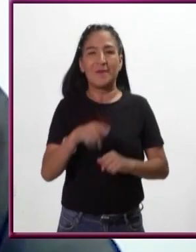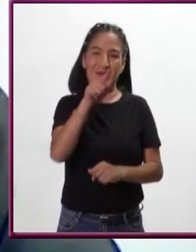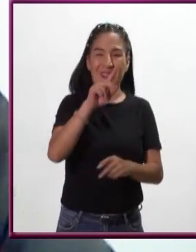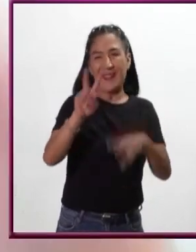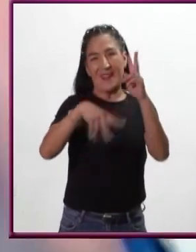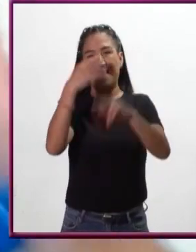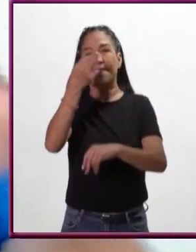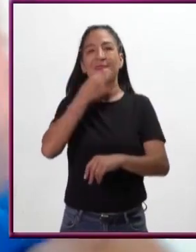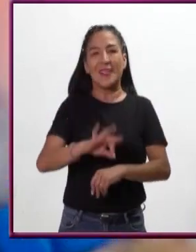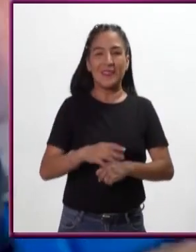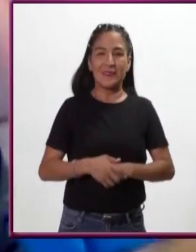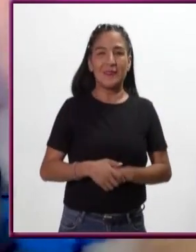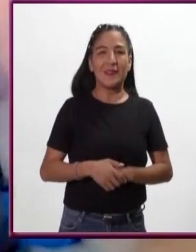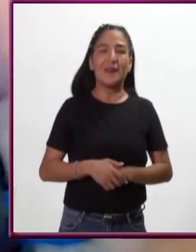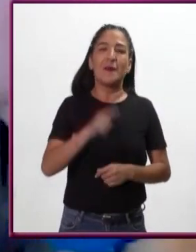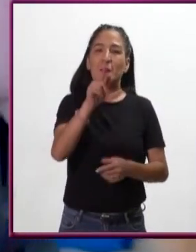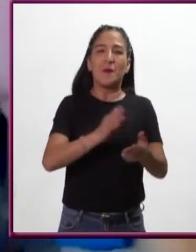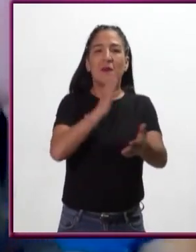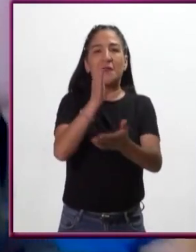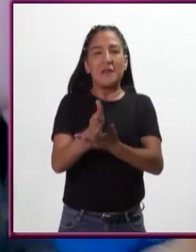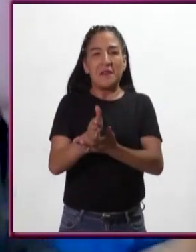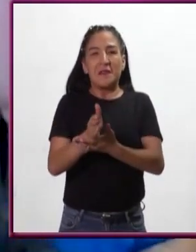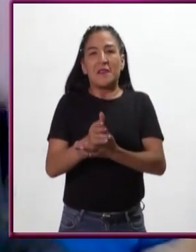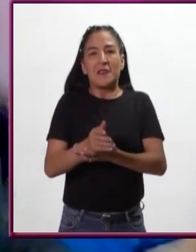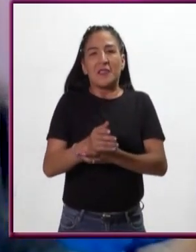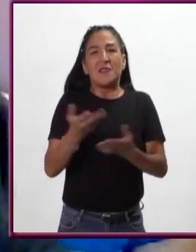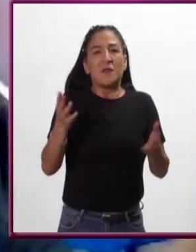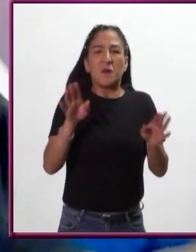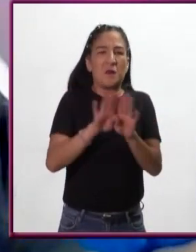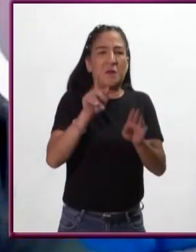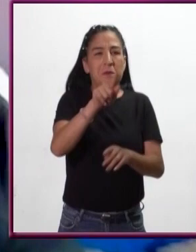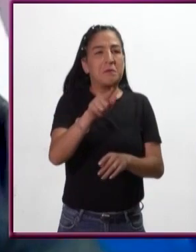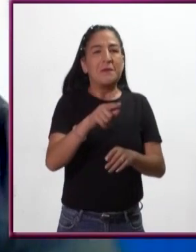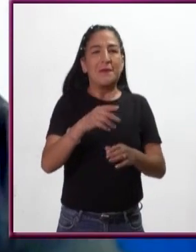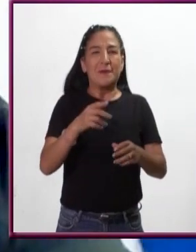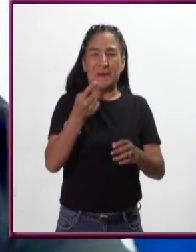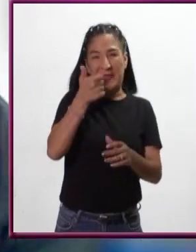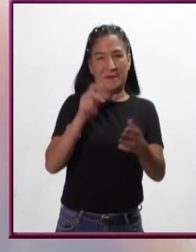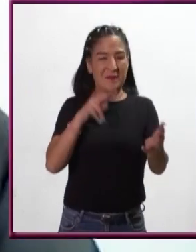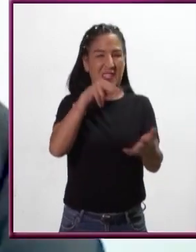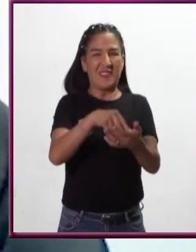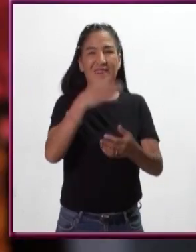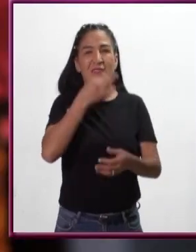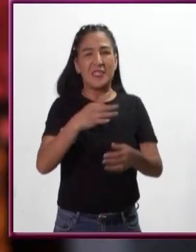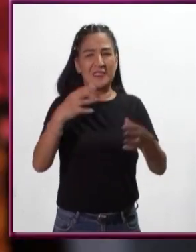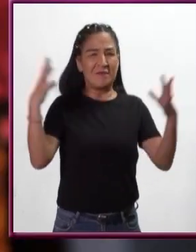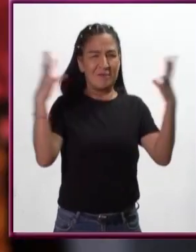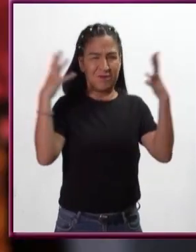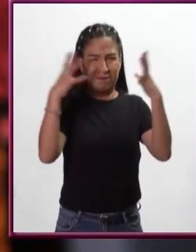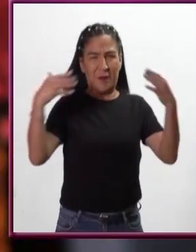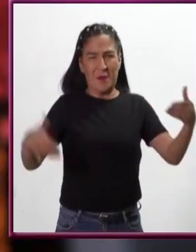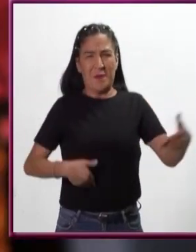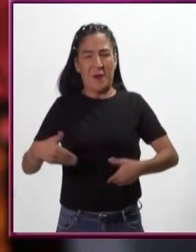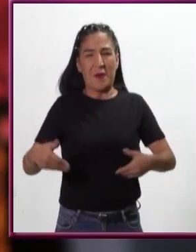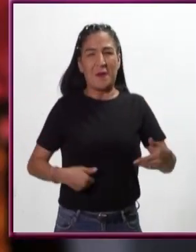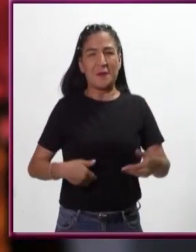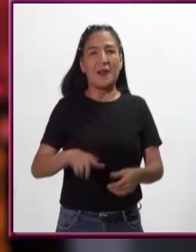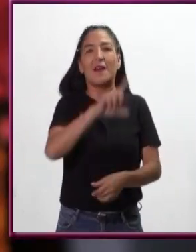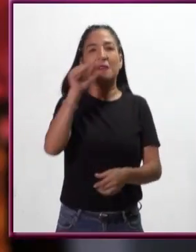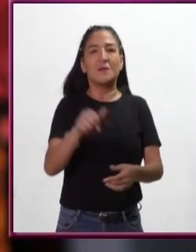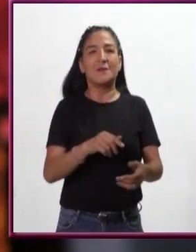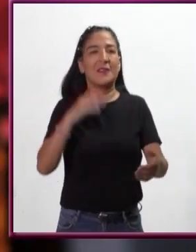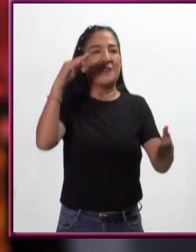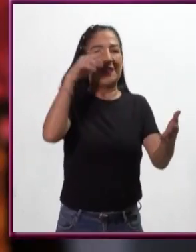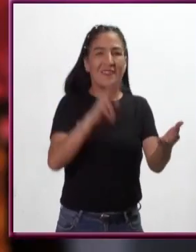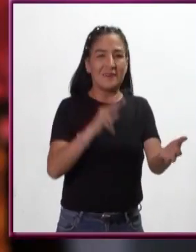una fiesta, de repente llega un punto en que ya no vas a sentir que sea molesto el ruido de fondo de la fiesta. A pesar de que